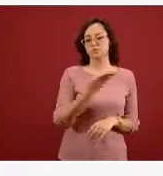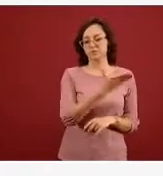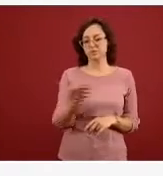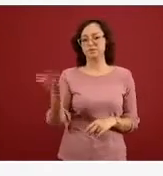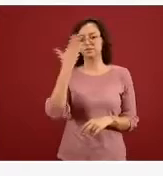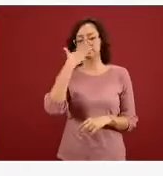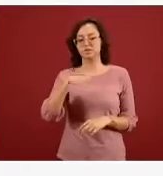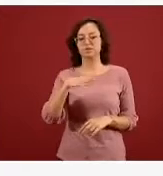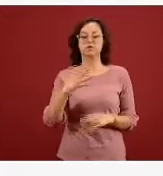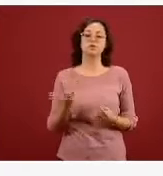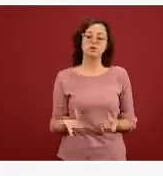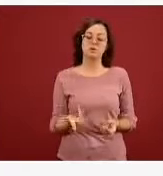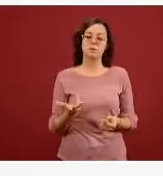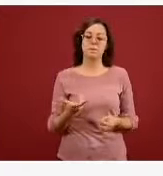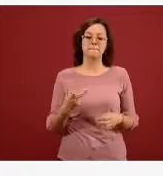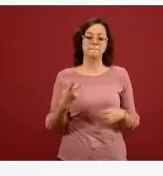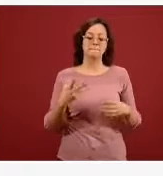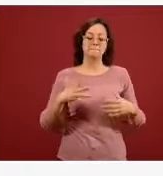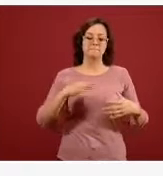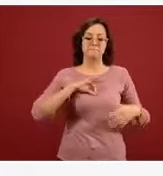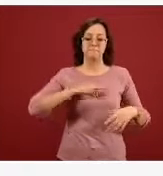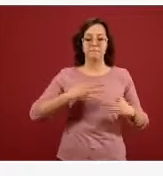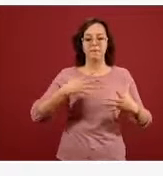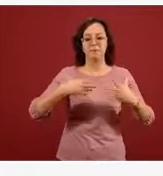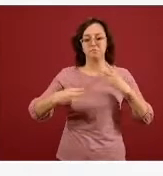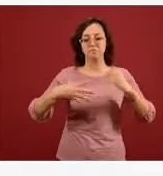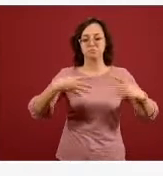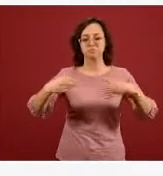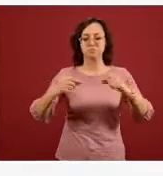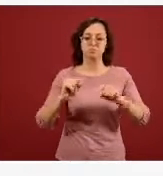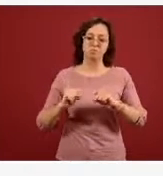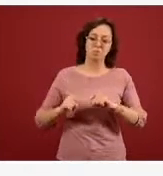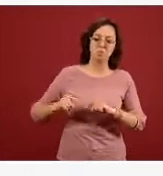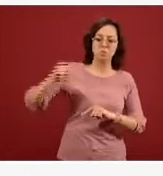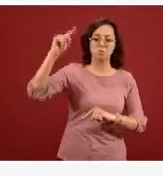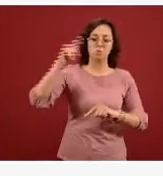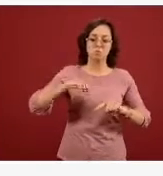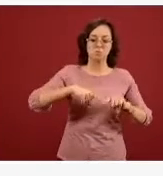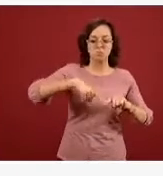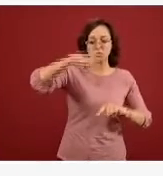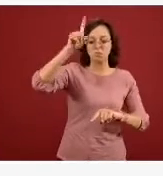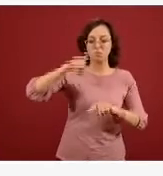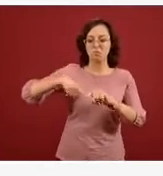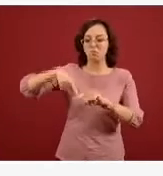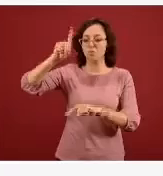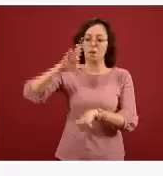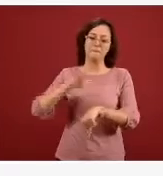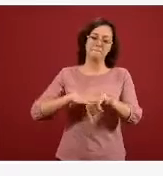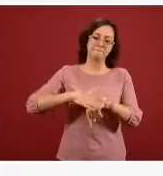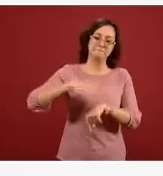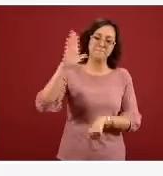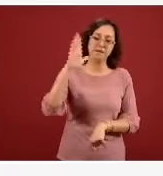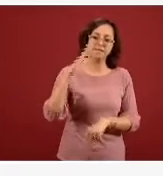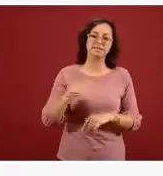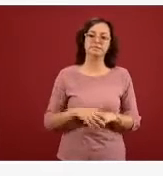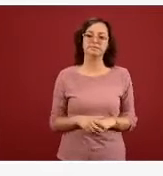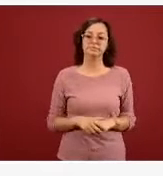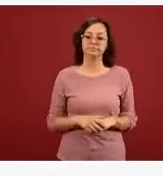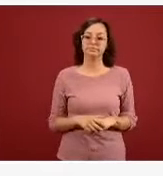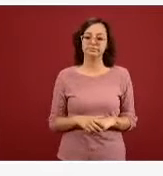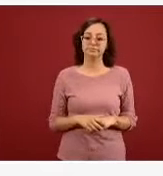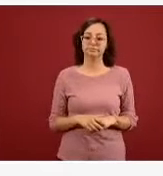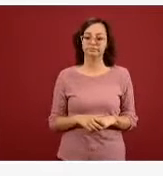de casos. Entre más grandes sean estas líneas, estas barras, quiere decir que hay más casos. Estas son las